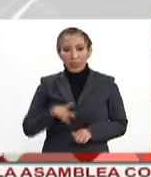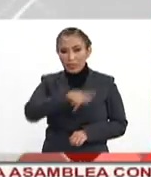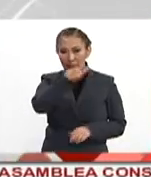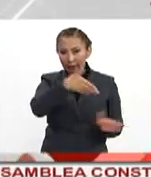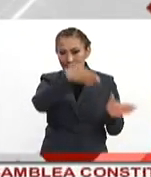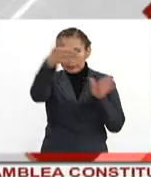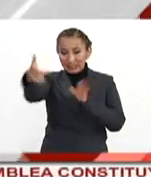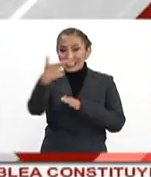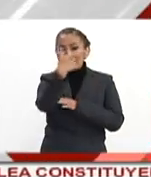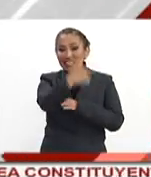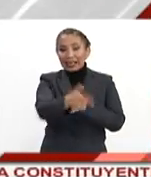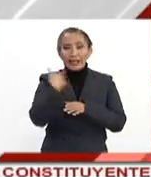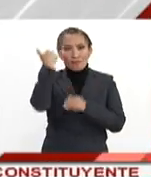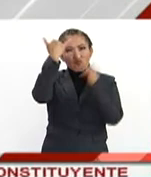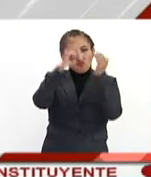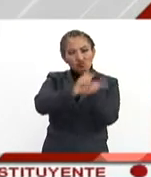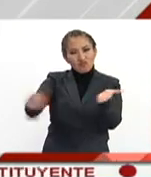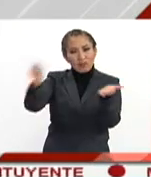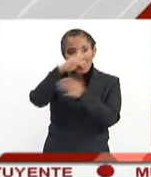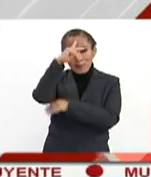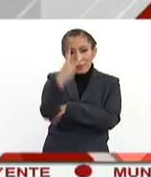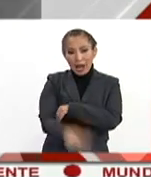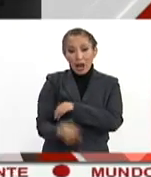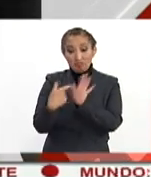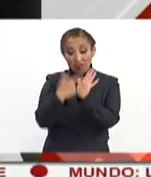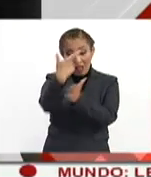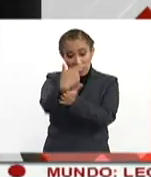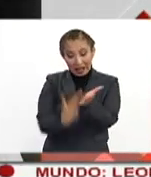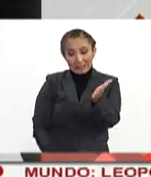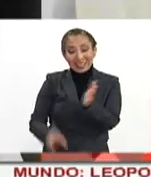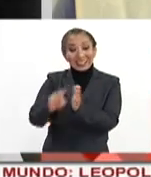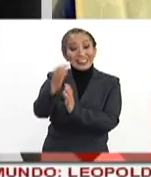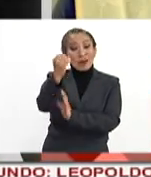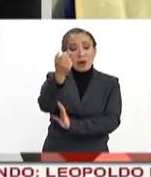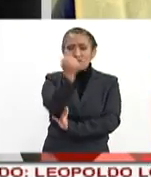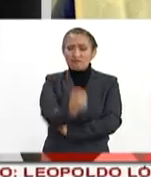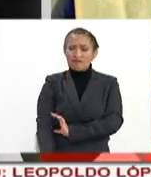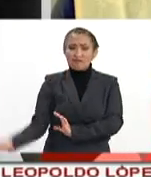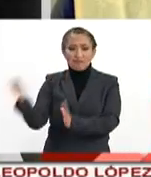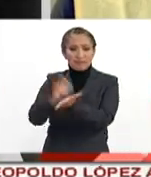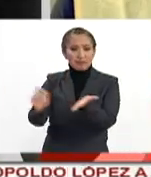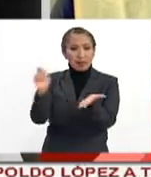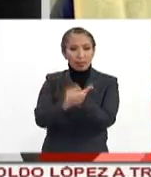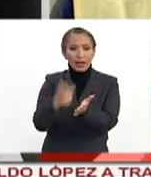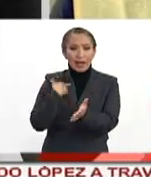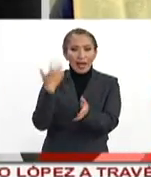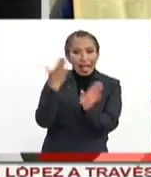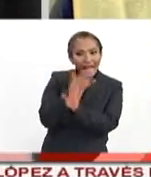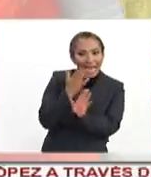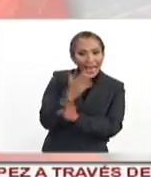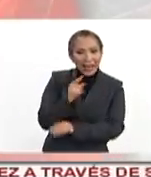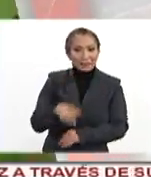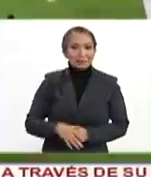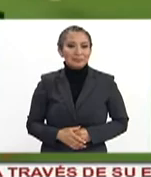Más adelante, 7 autores mexicanos figuran en la lista de los 39 mejores escritores de ficción.